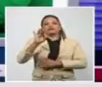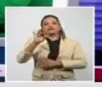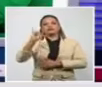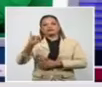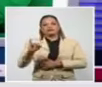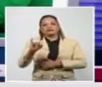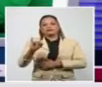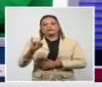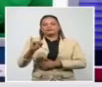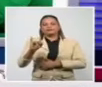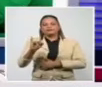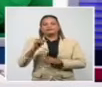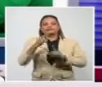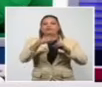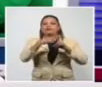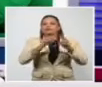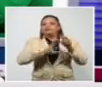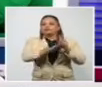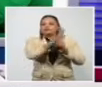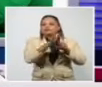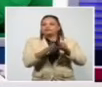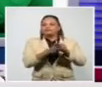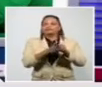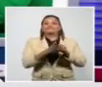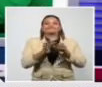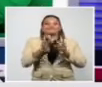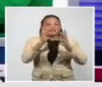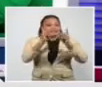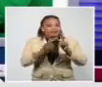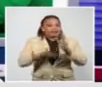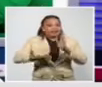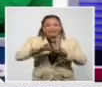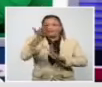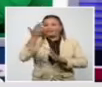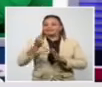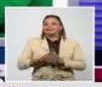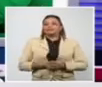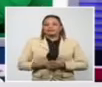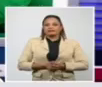fueron diagnosticadas en el día de ayer.